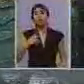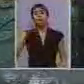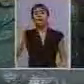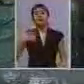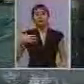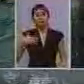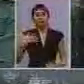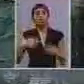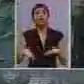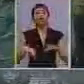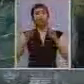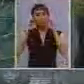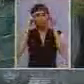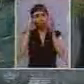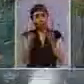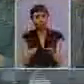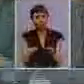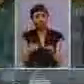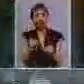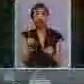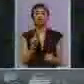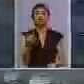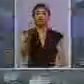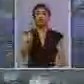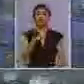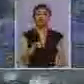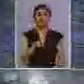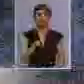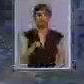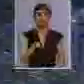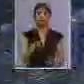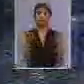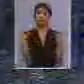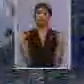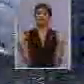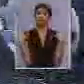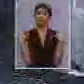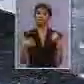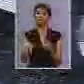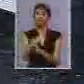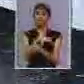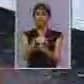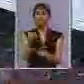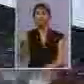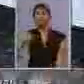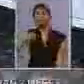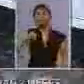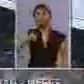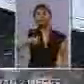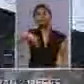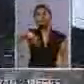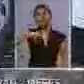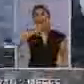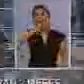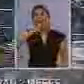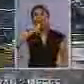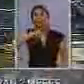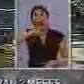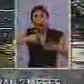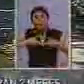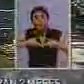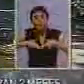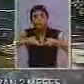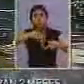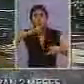lo más importante es que hemos tomado las medidas para que esto no se nos repita. Responsable de esta situación es la Dirección Municipal de Agua Potable. Por